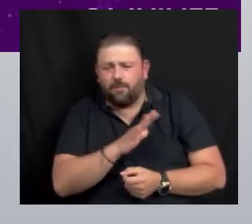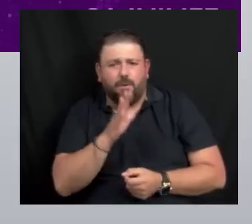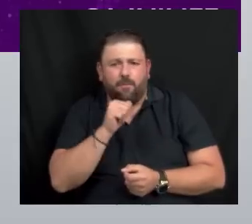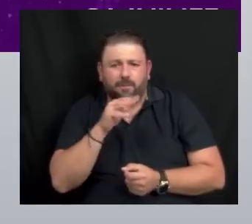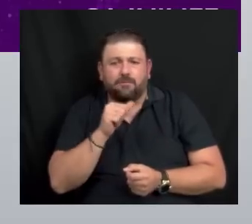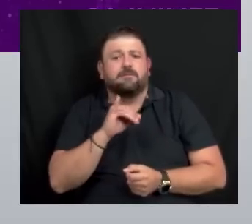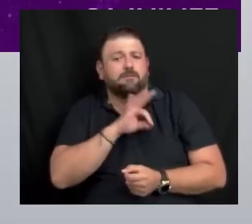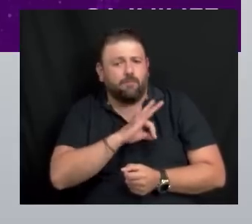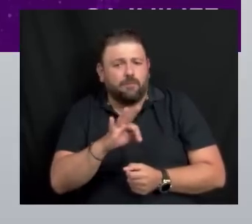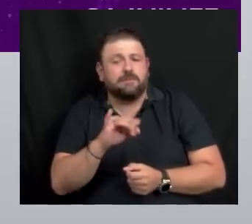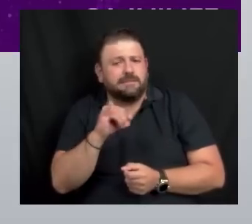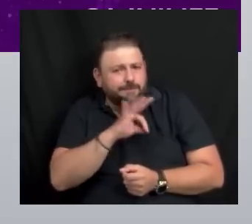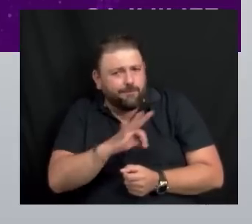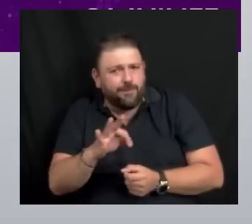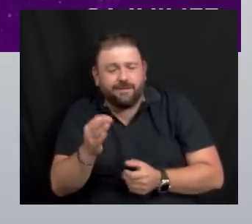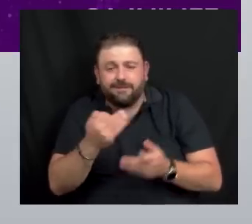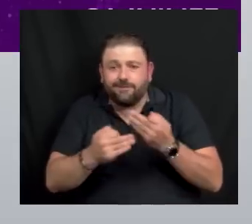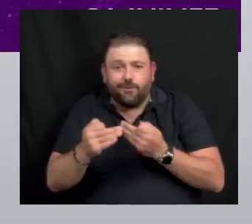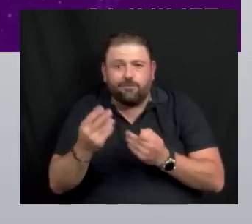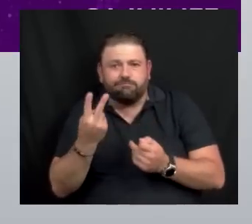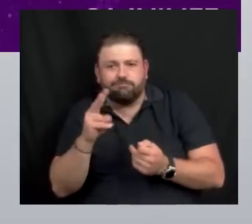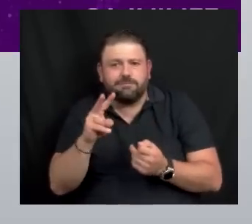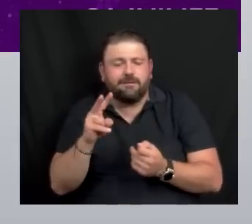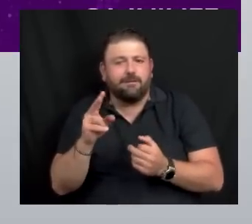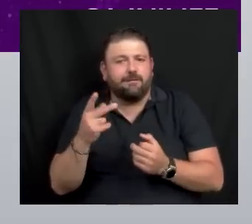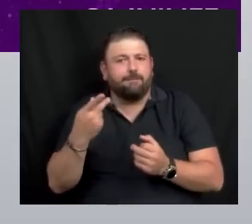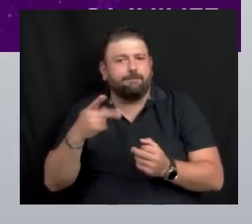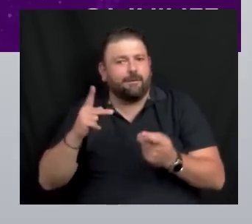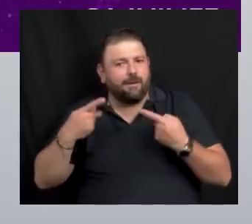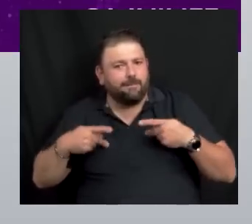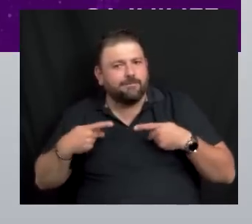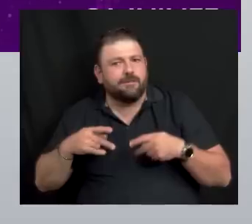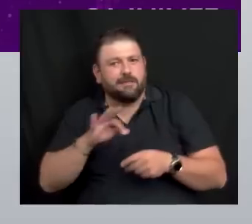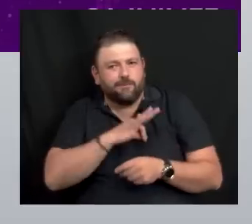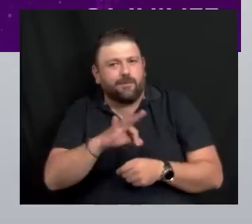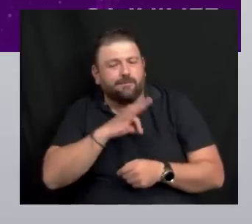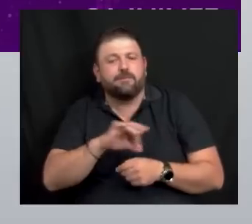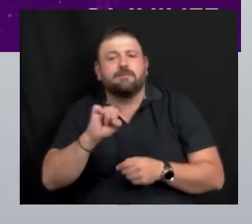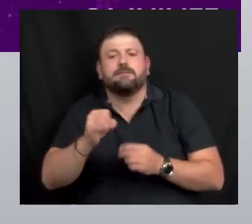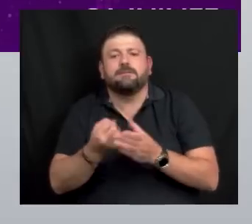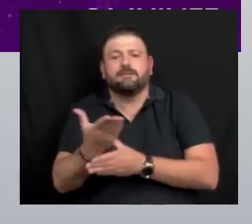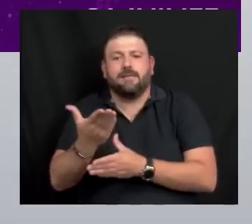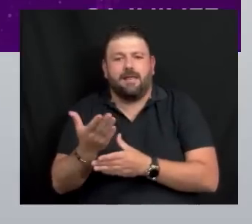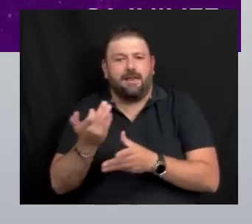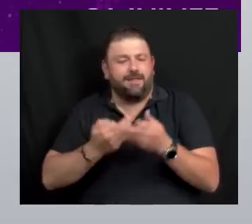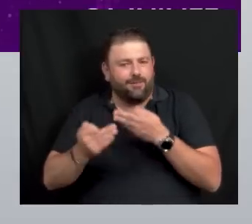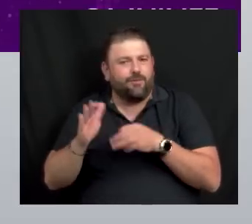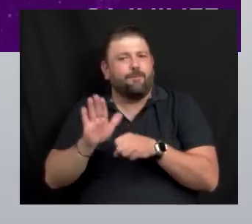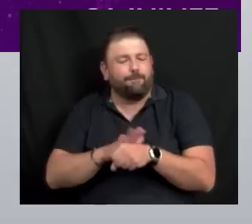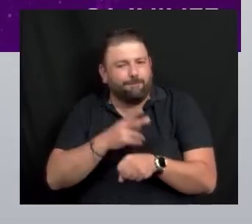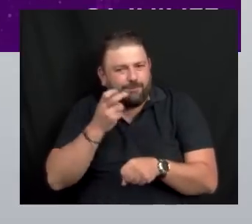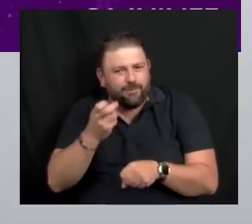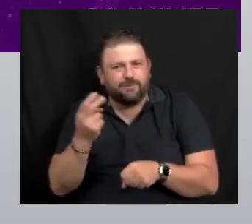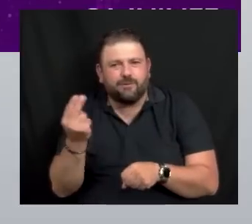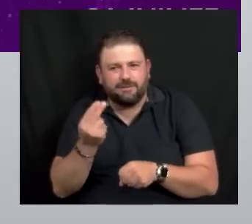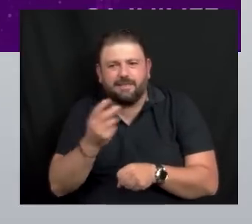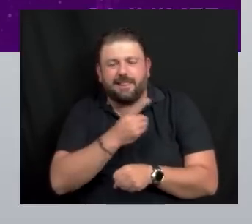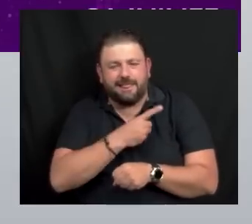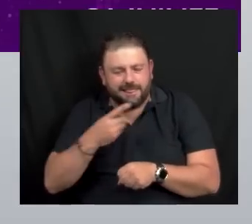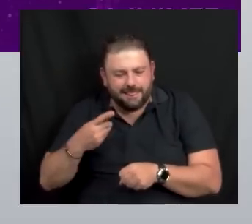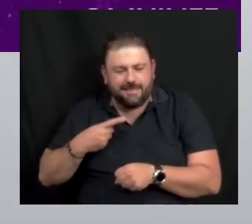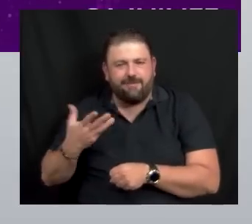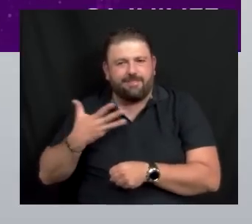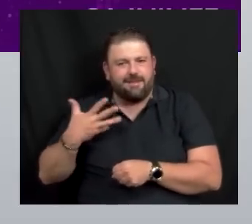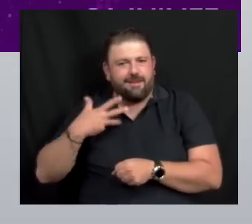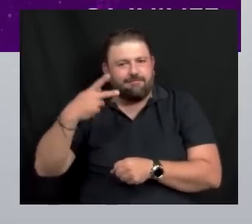podía. Y muchas de las cosas que necesita nuestra organización y que necesitamos nosotros es tener ese valor